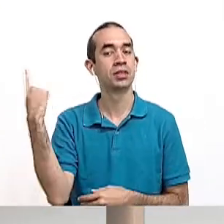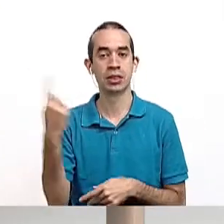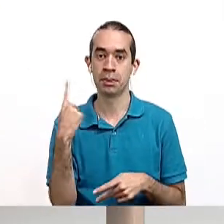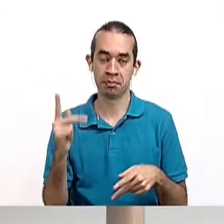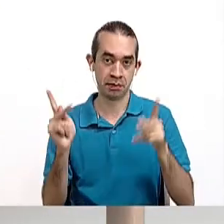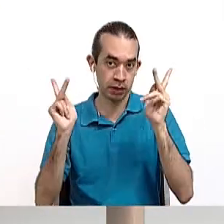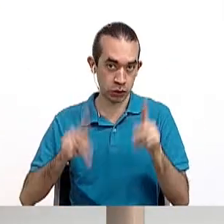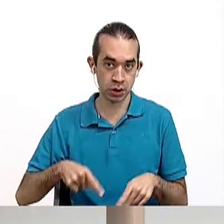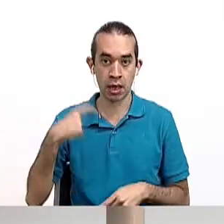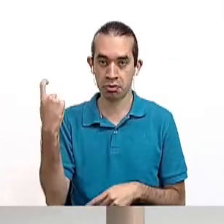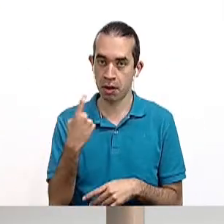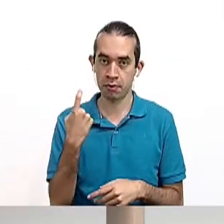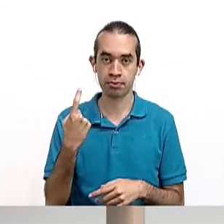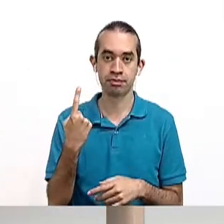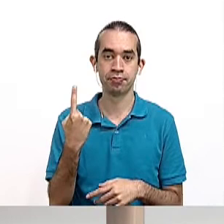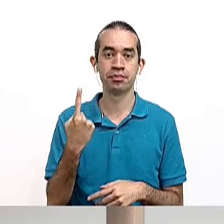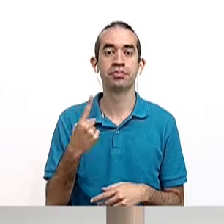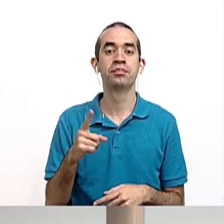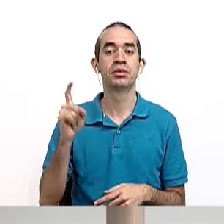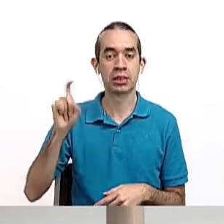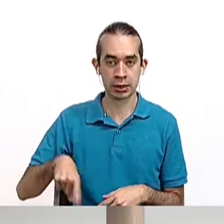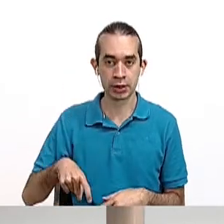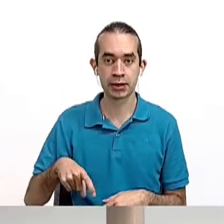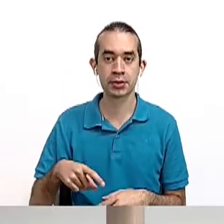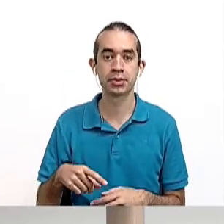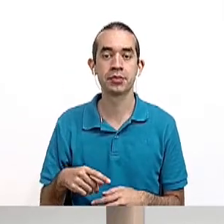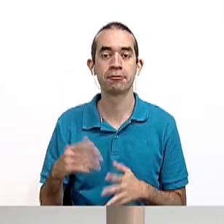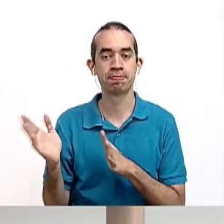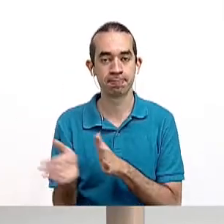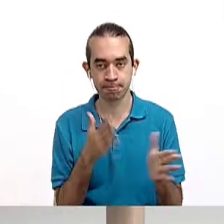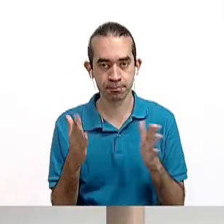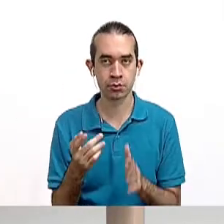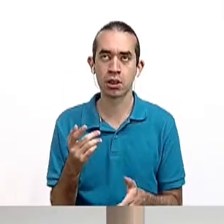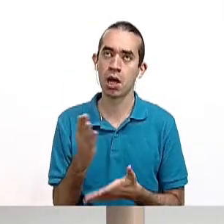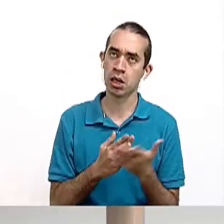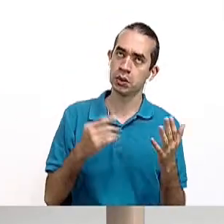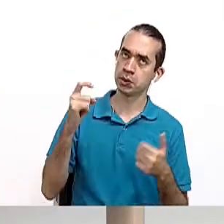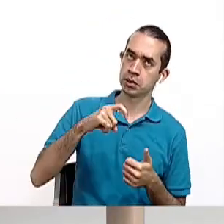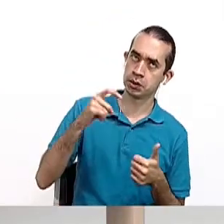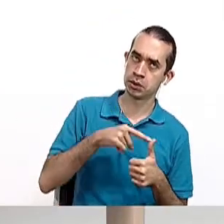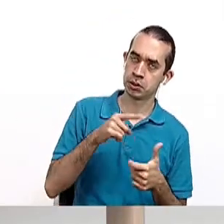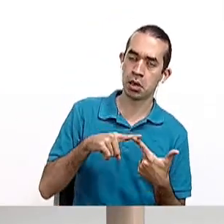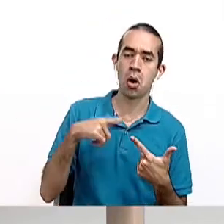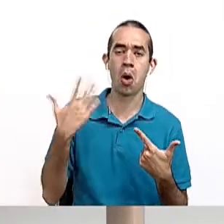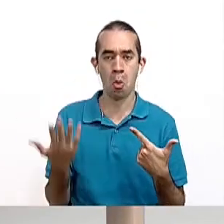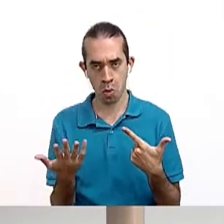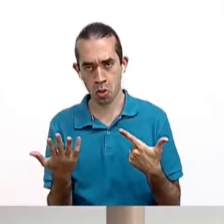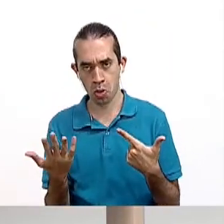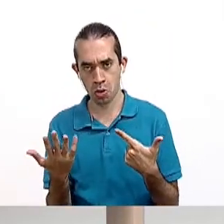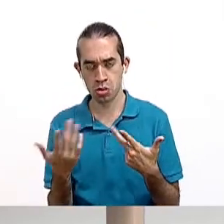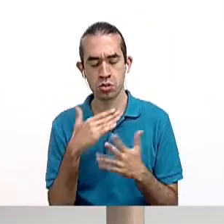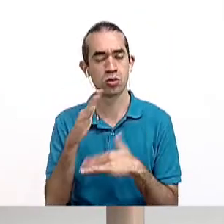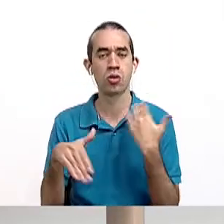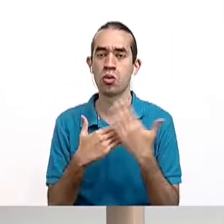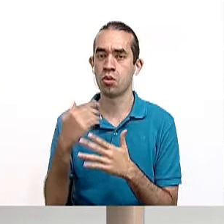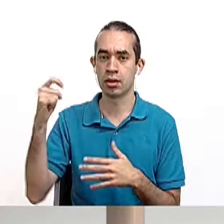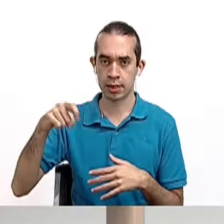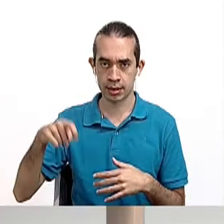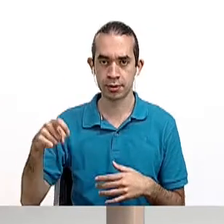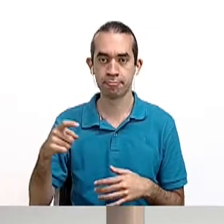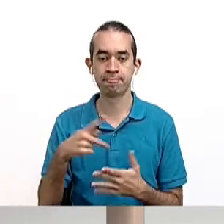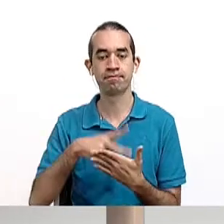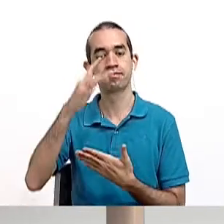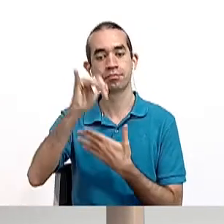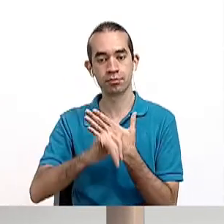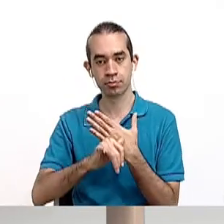debe prepararse, debe detenerse y pensar qué necesita, qué condiciones, todo lo necesario para que ese